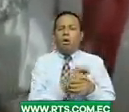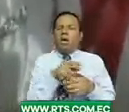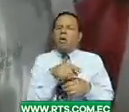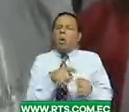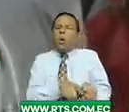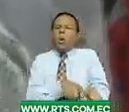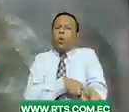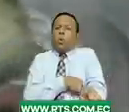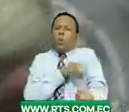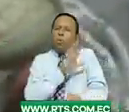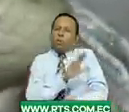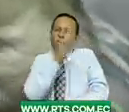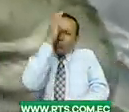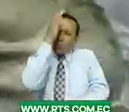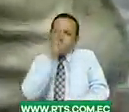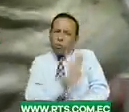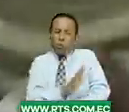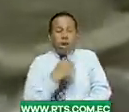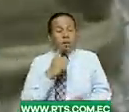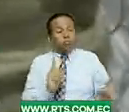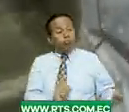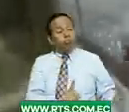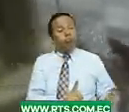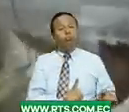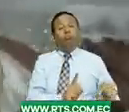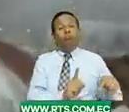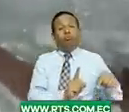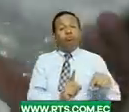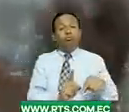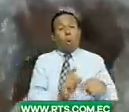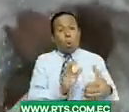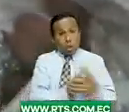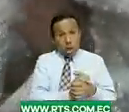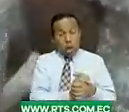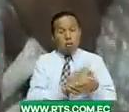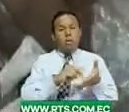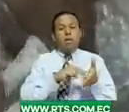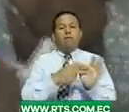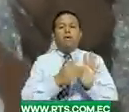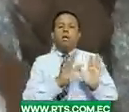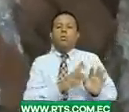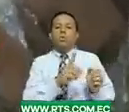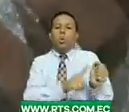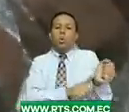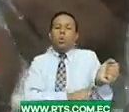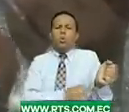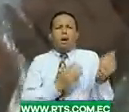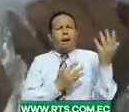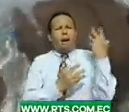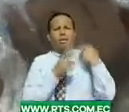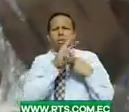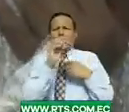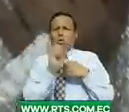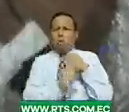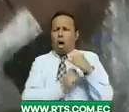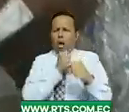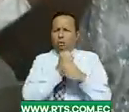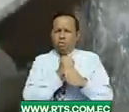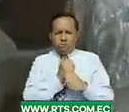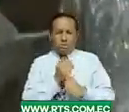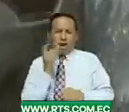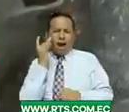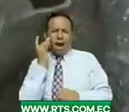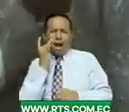de 200 años, la rara escena sigue provocando el asombro del mundo. En la ceremonia, el